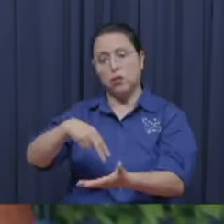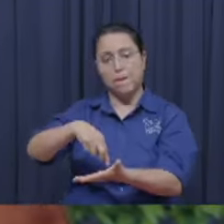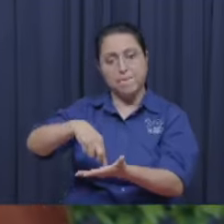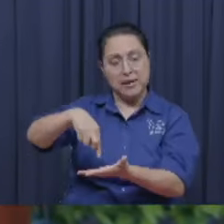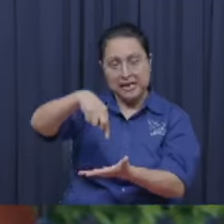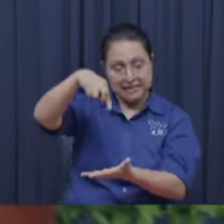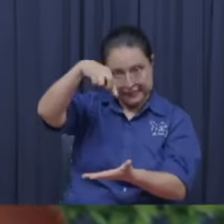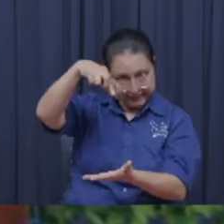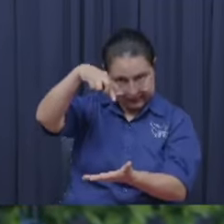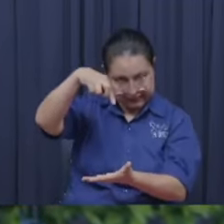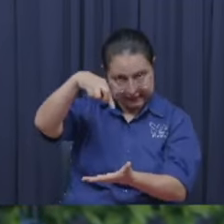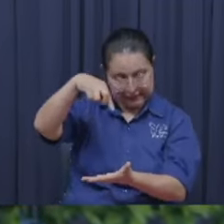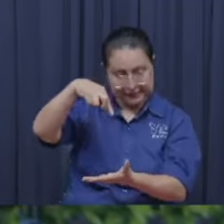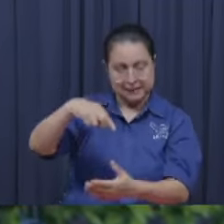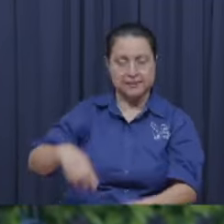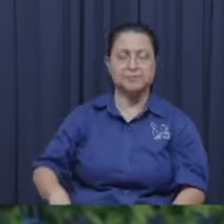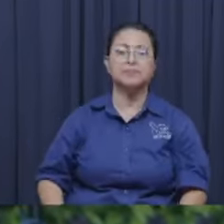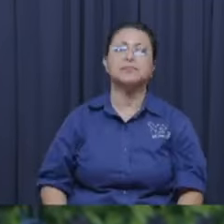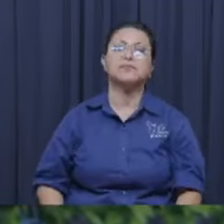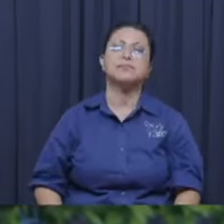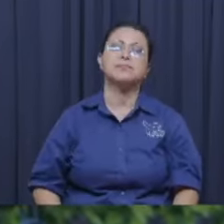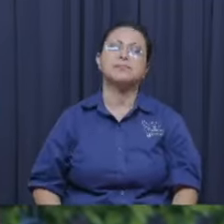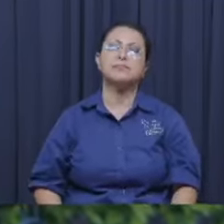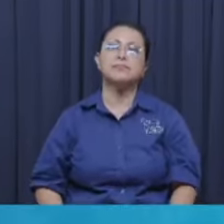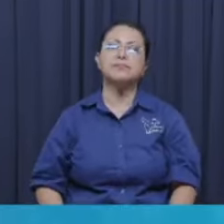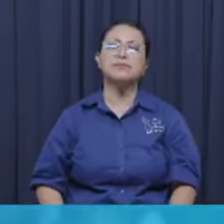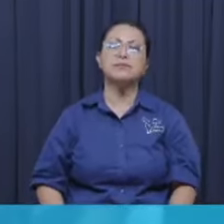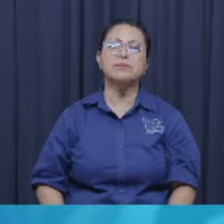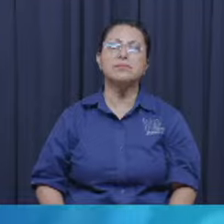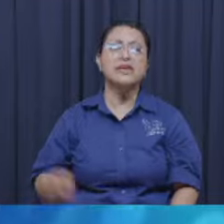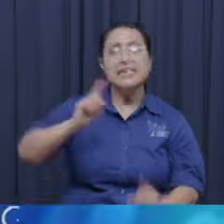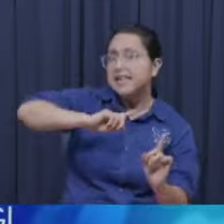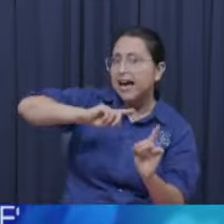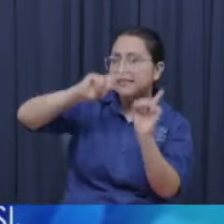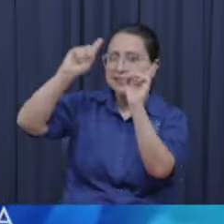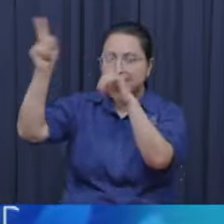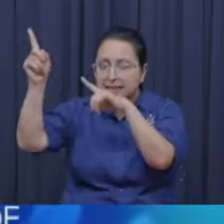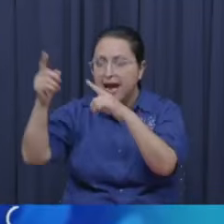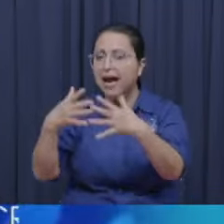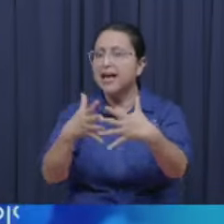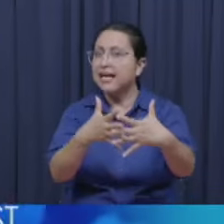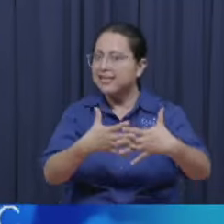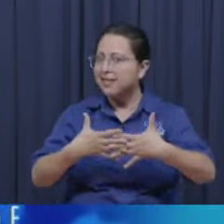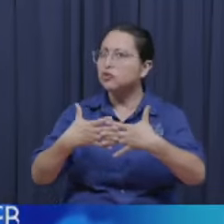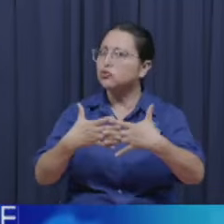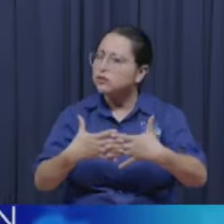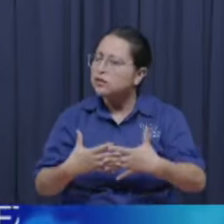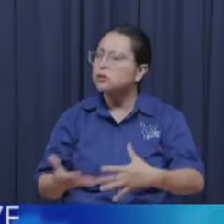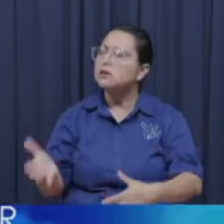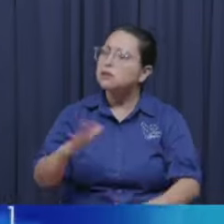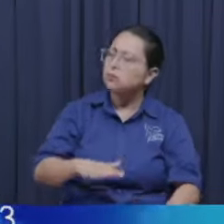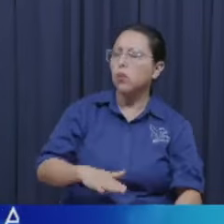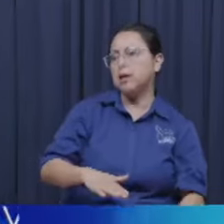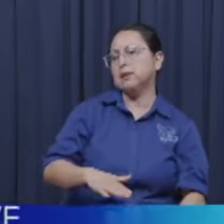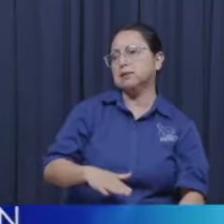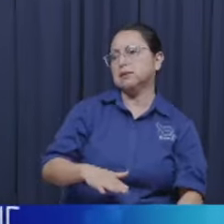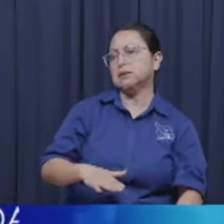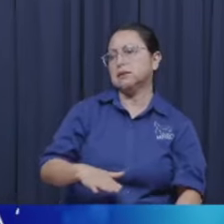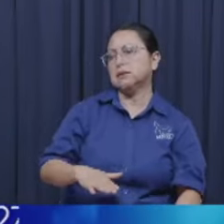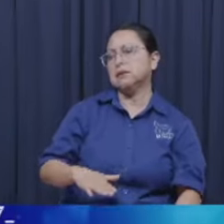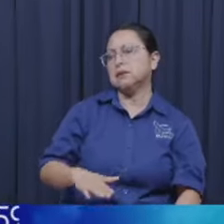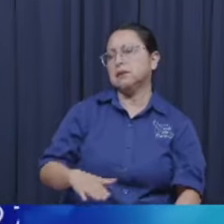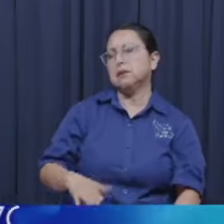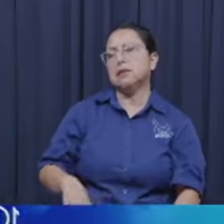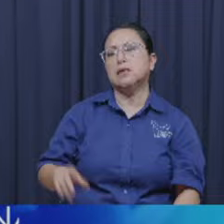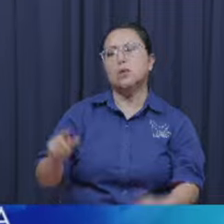nación que generalmente todos saben cuál es. Y estando allá, después de un tiempo, cuando ya vieron